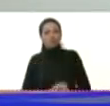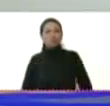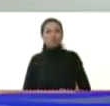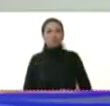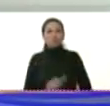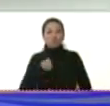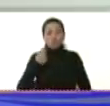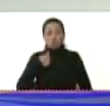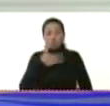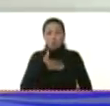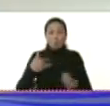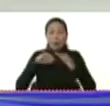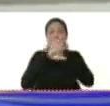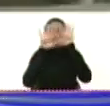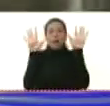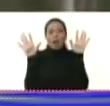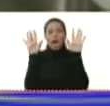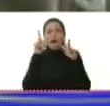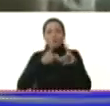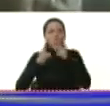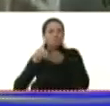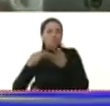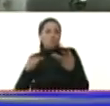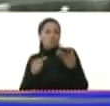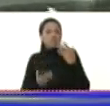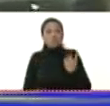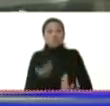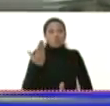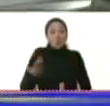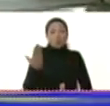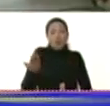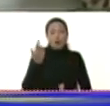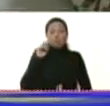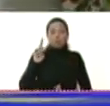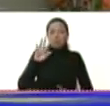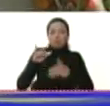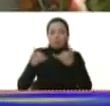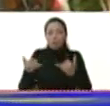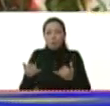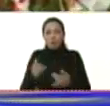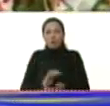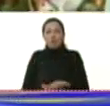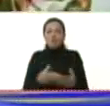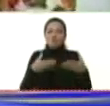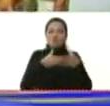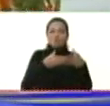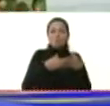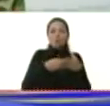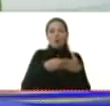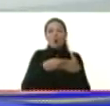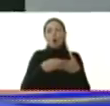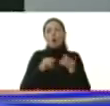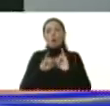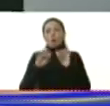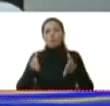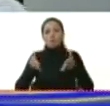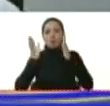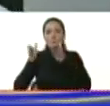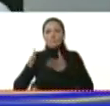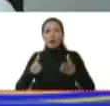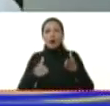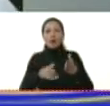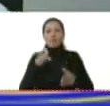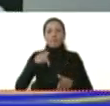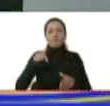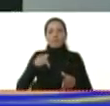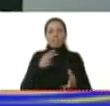aclarar algo, presidente, que creo que es una de las cosas muy importantes de lo que está pasando el día de hoy con este conjunto residencial La Ceiba, que